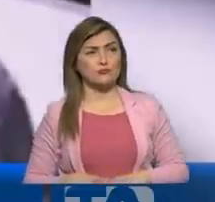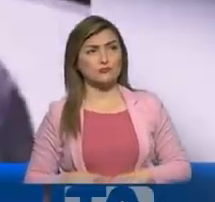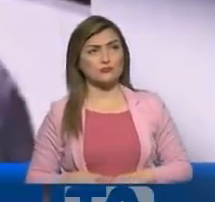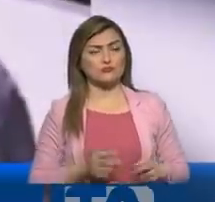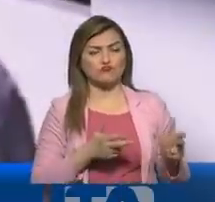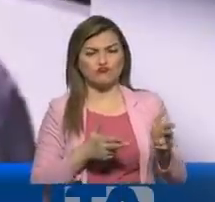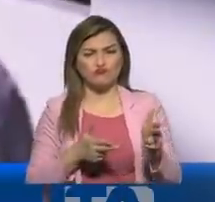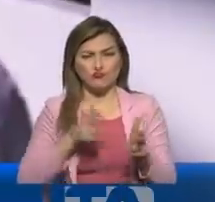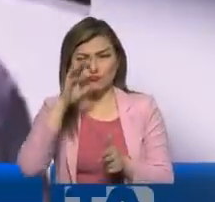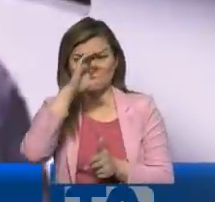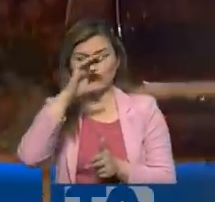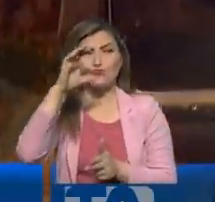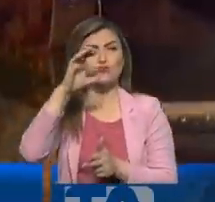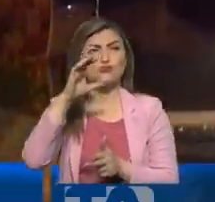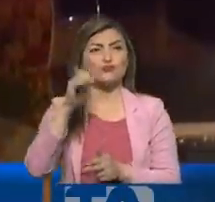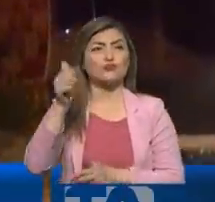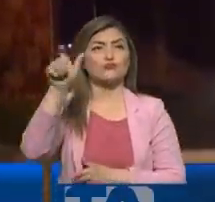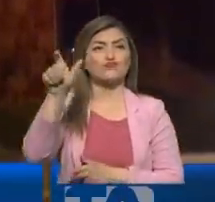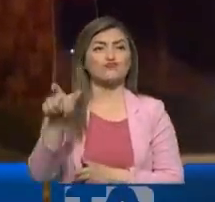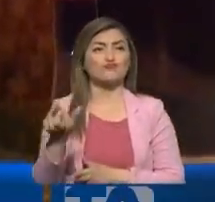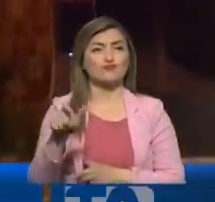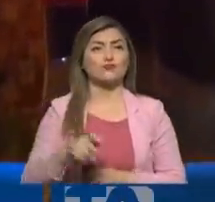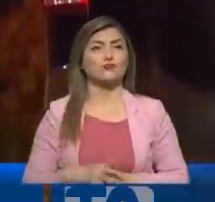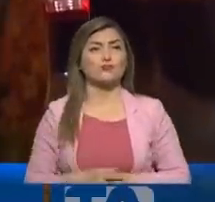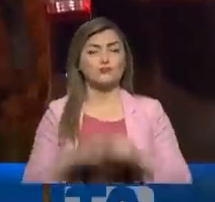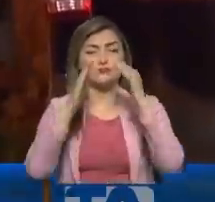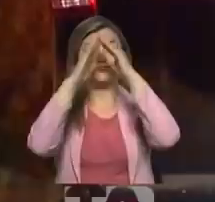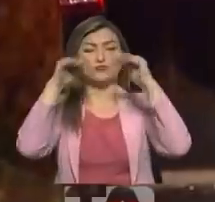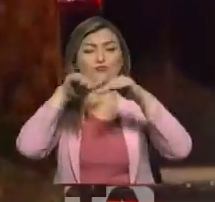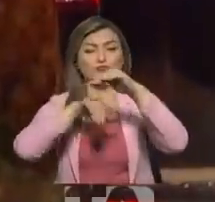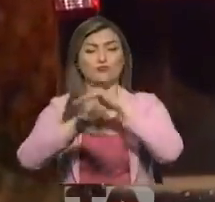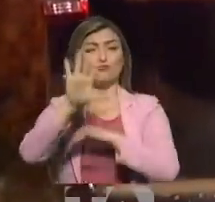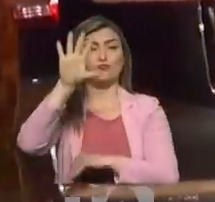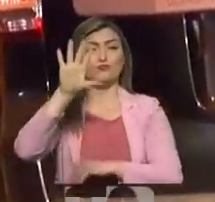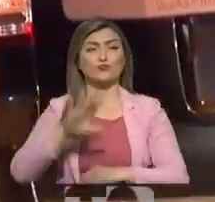calibre buscando su blanco. Se ejecutaron 5 allanamientos.